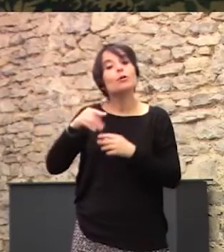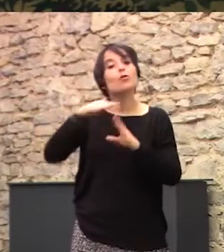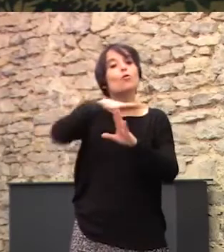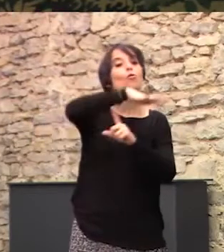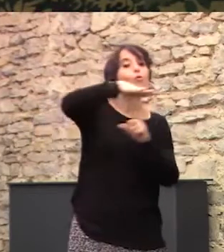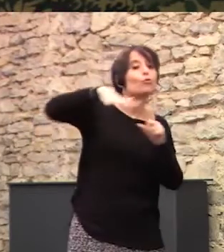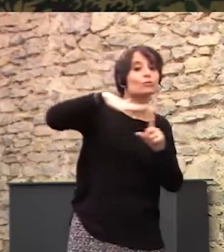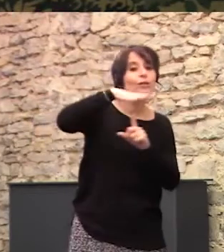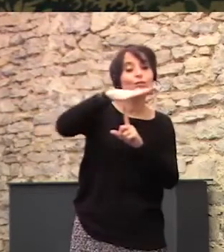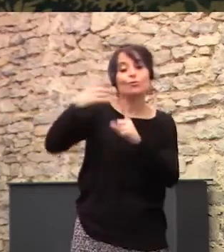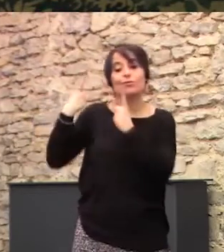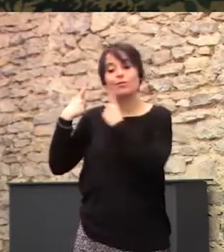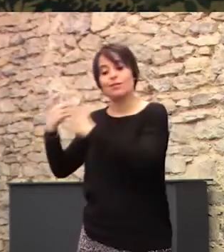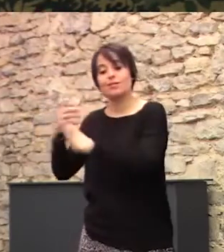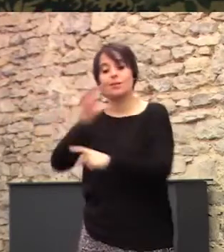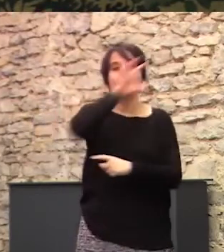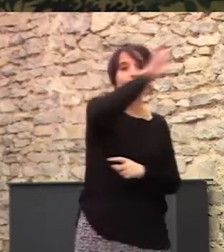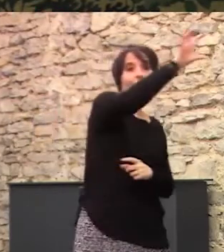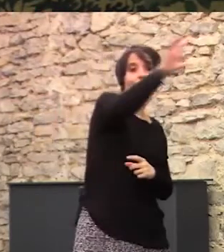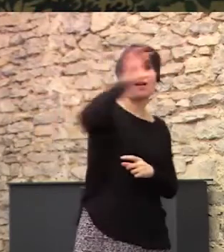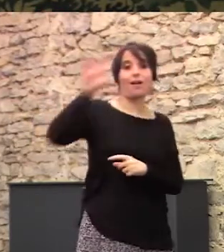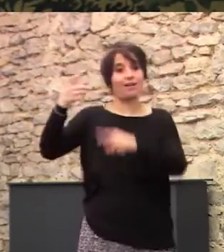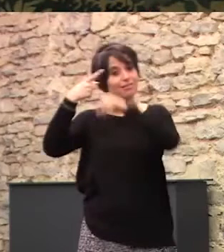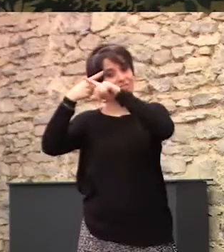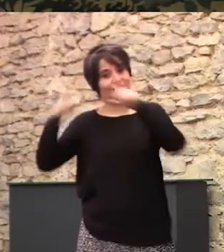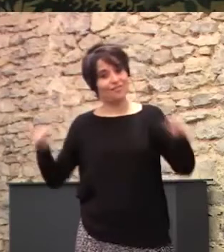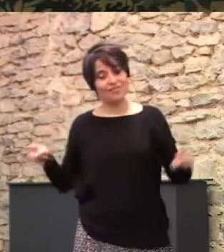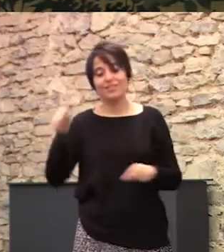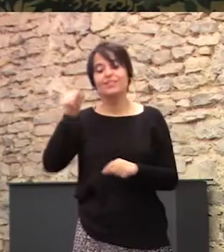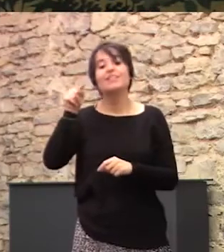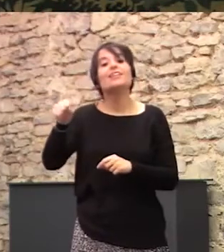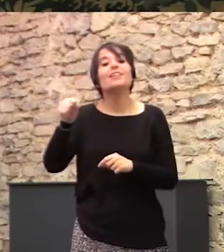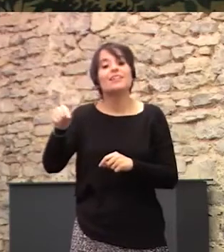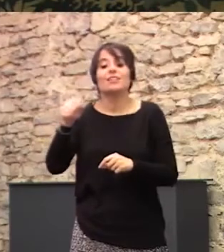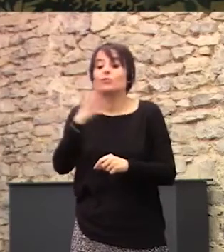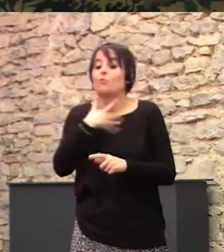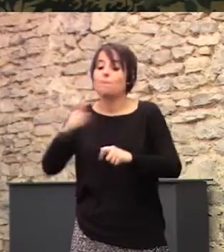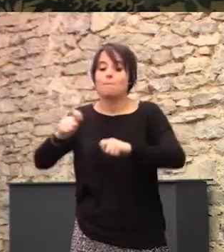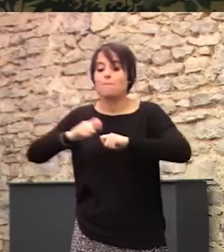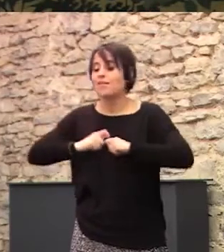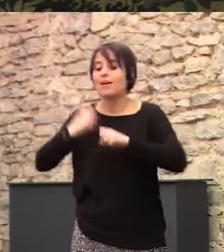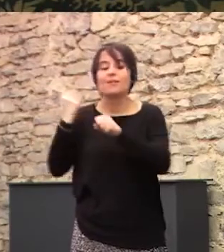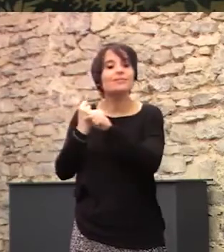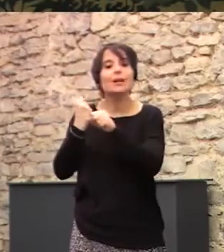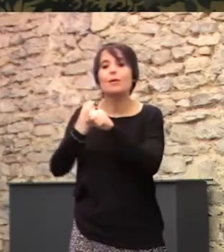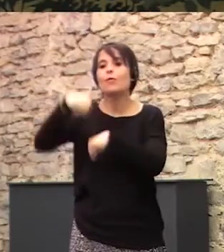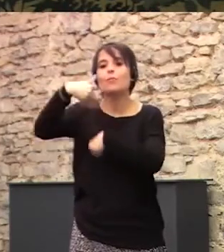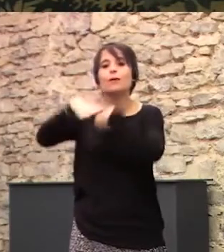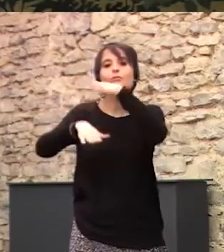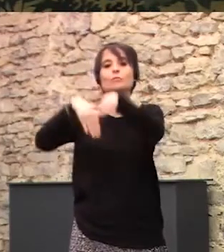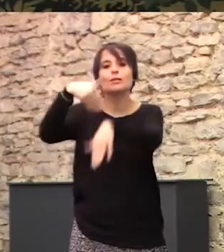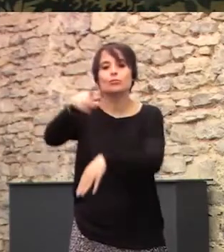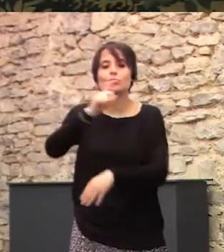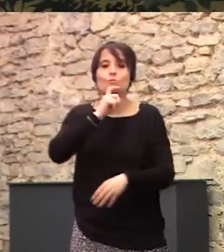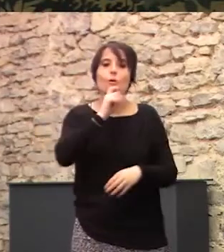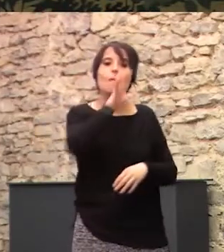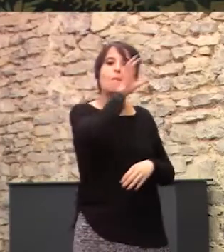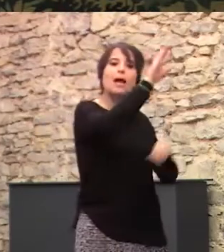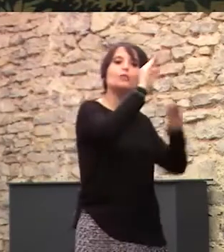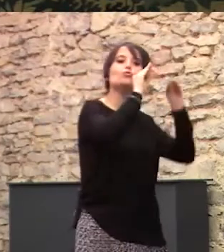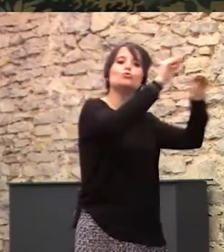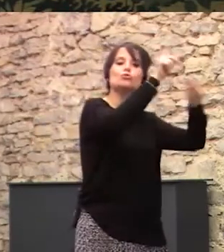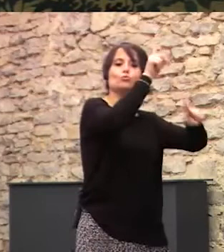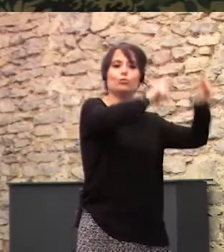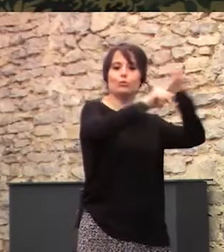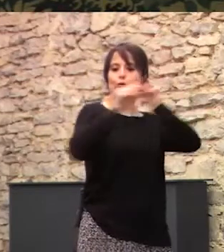de un país a otro, de un continente a otro, y determinan las agendas y las estrategias, ¿eh? Cada país tiene sus problemas, cada